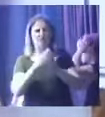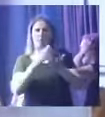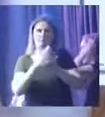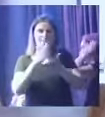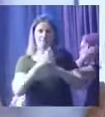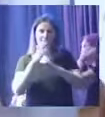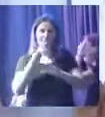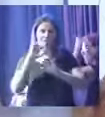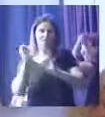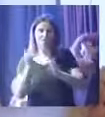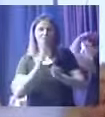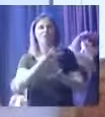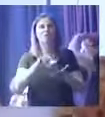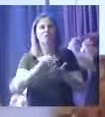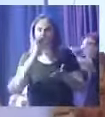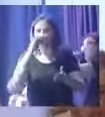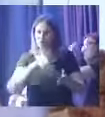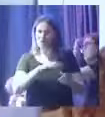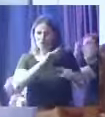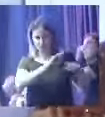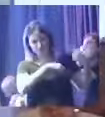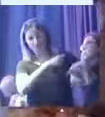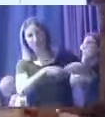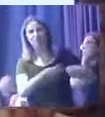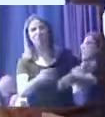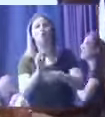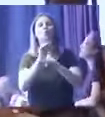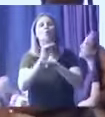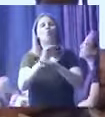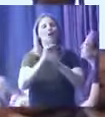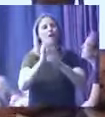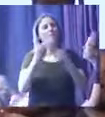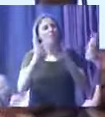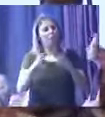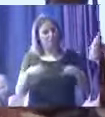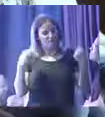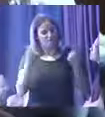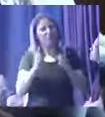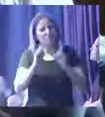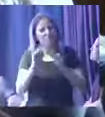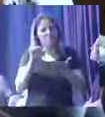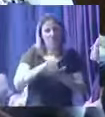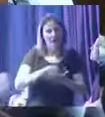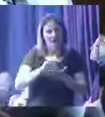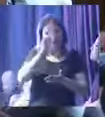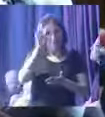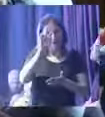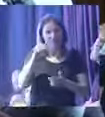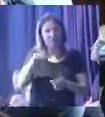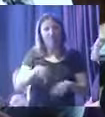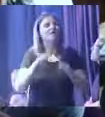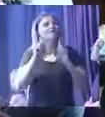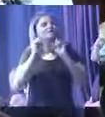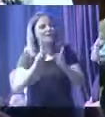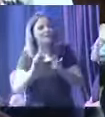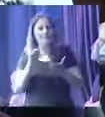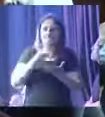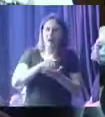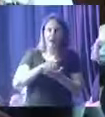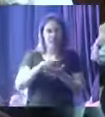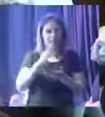dieron parte de la cultura que hoy tenemos, porque somos también una patria guaraní y somos también una patria